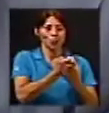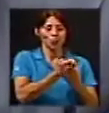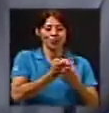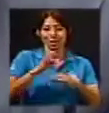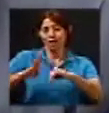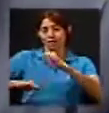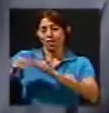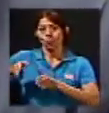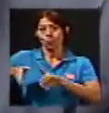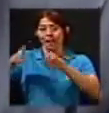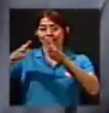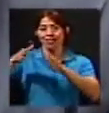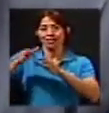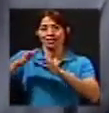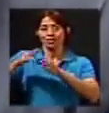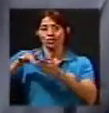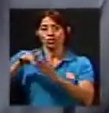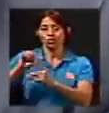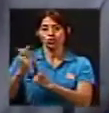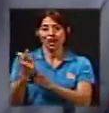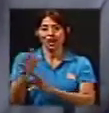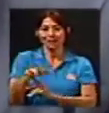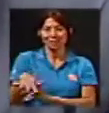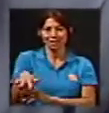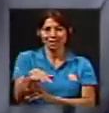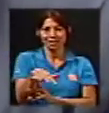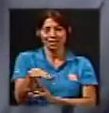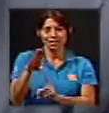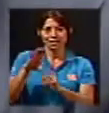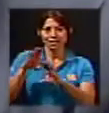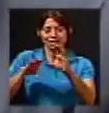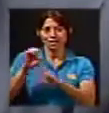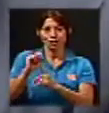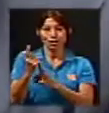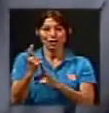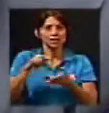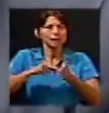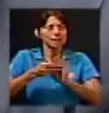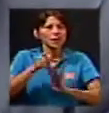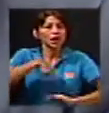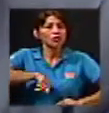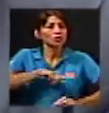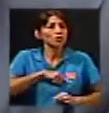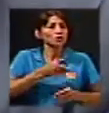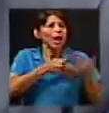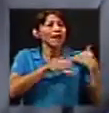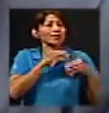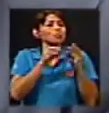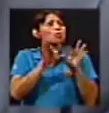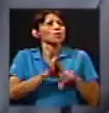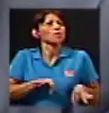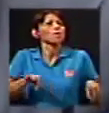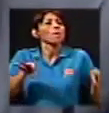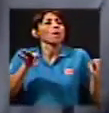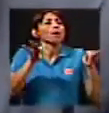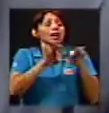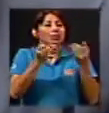hizo de que nosotros perdiéramos una relevancia que teníamos a lo interno de la universidad, porque nos convertimos en una